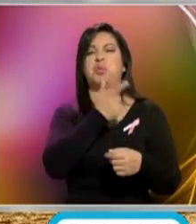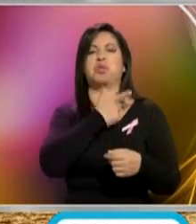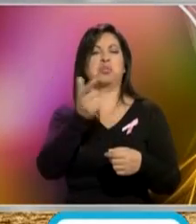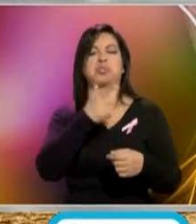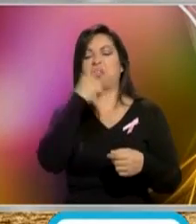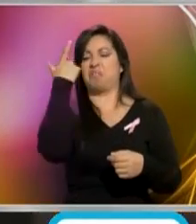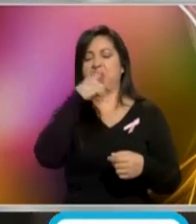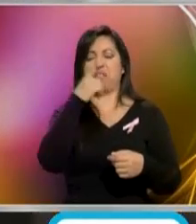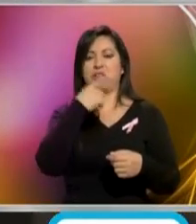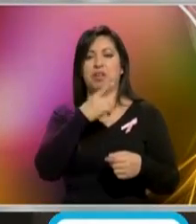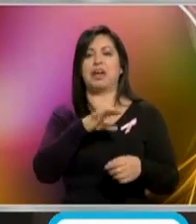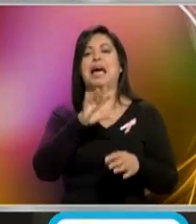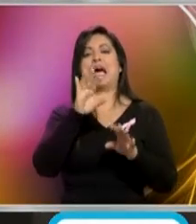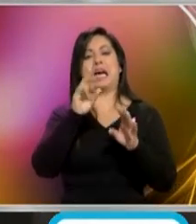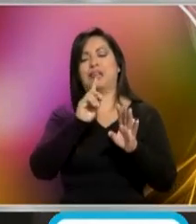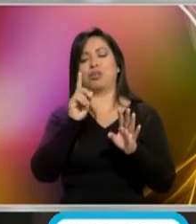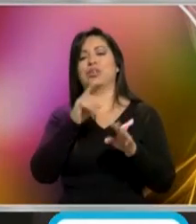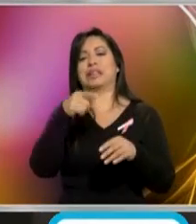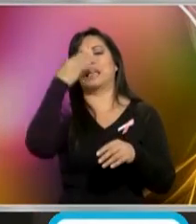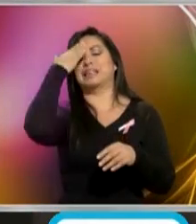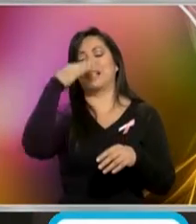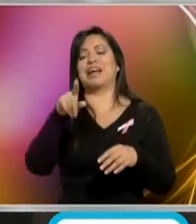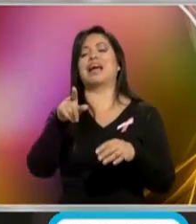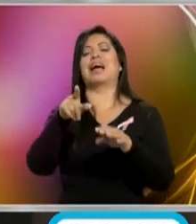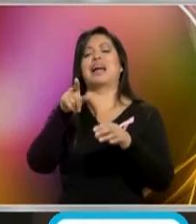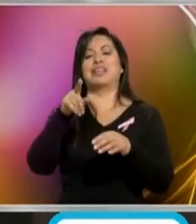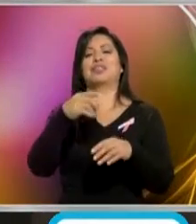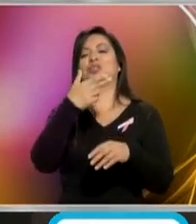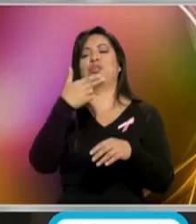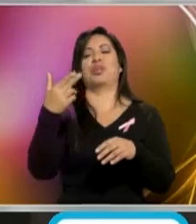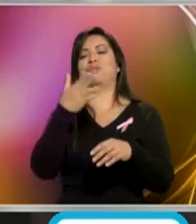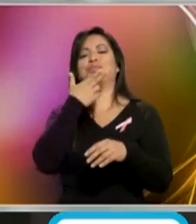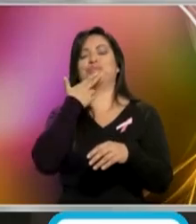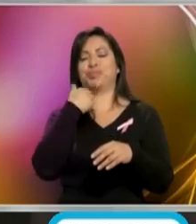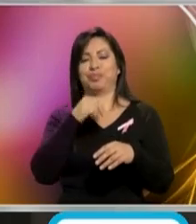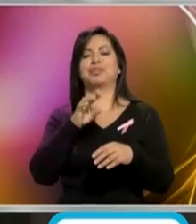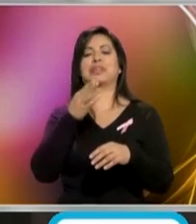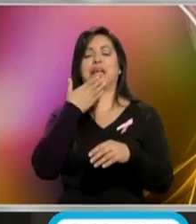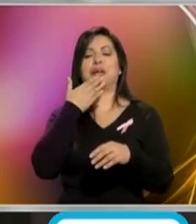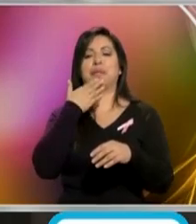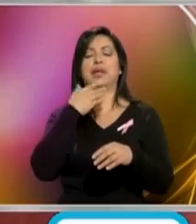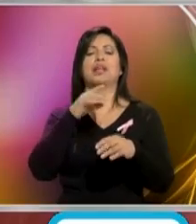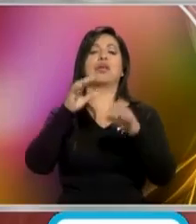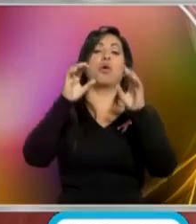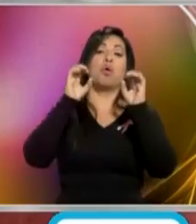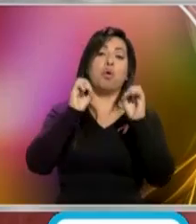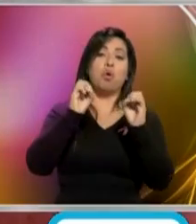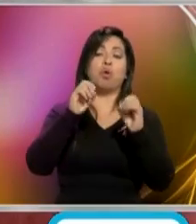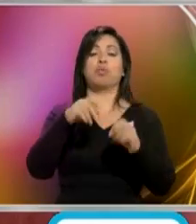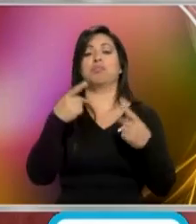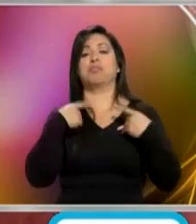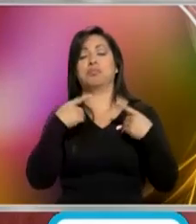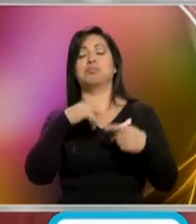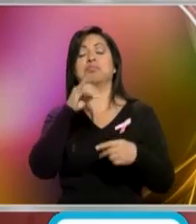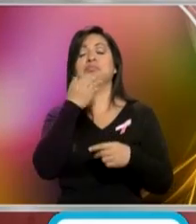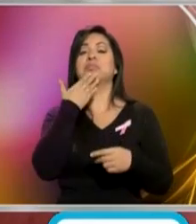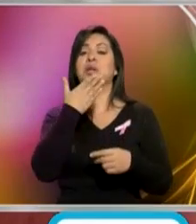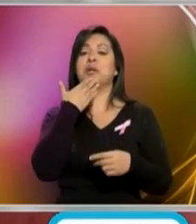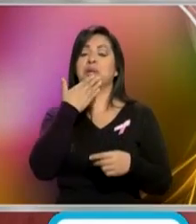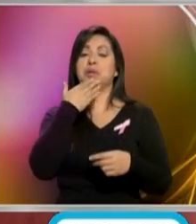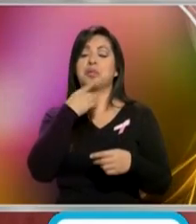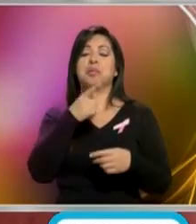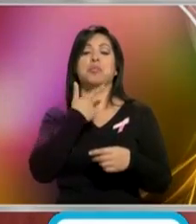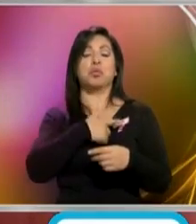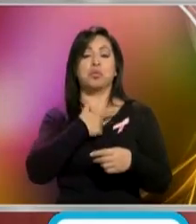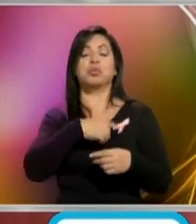de servicio que nos sea proporcionado. Entonces les recomiendo mucho que lo hagan al final y lo hemos platicado mucho aquí en Capital 21 y por supuesto aquí en tus ciudades.